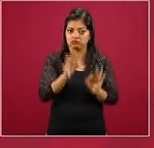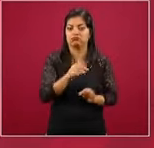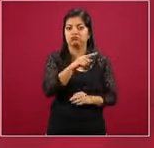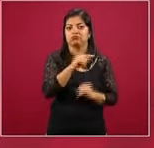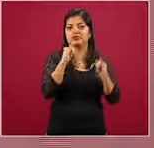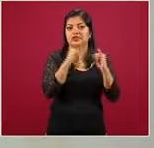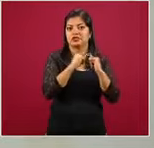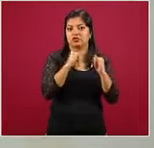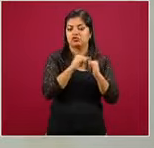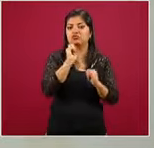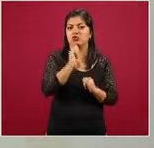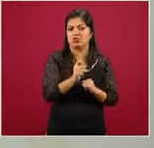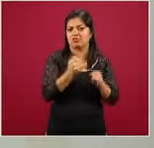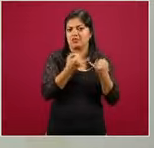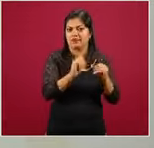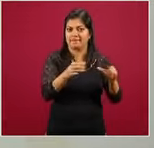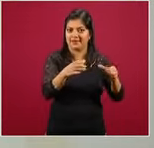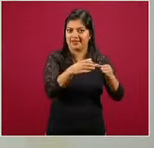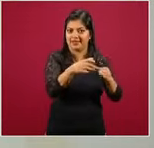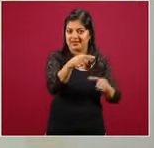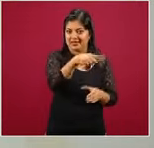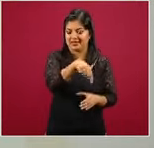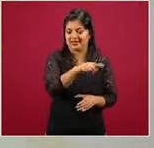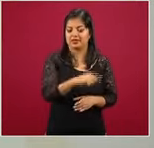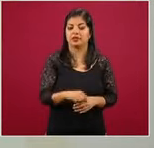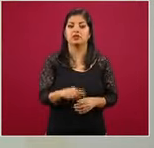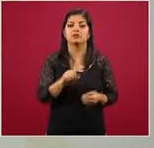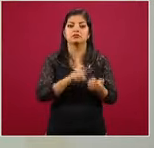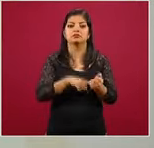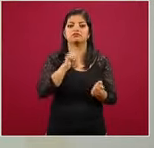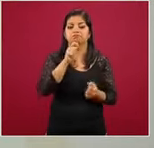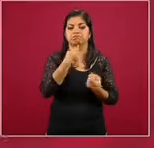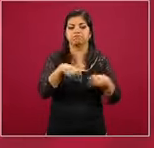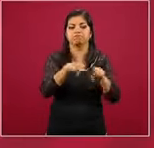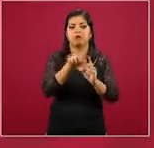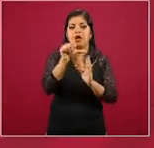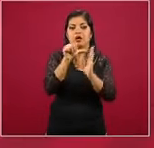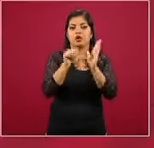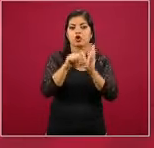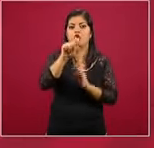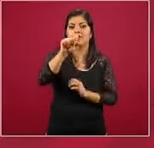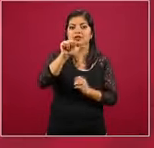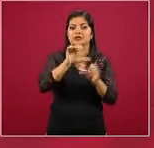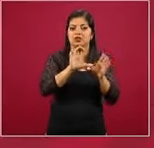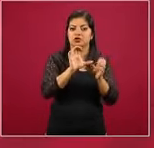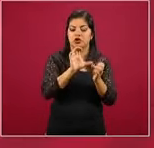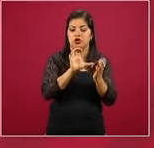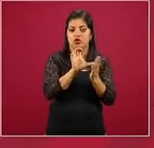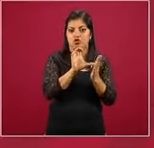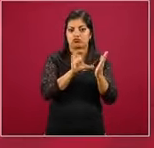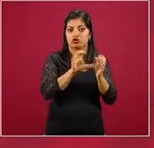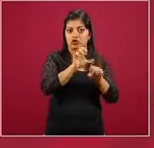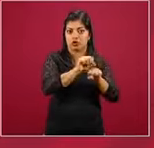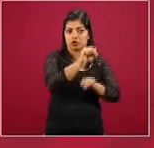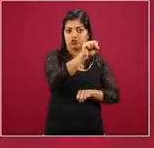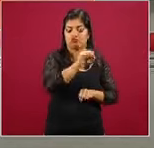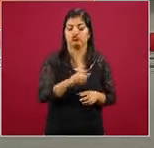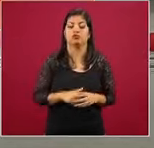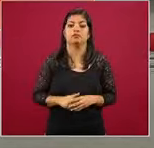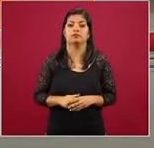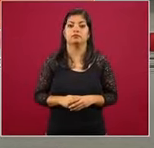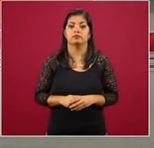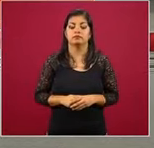institución constitucionalmente autónoma, en virtud del artículo 26 de la Constitución.